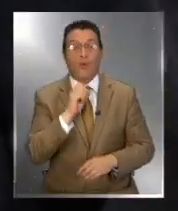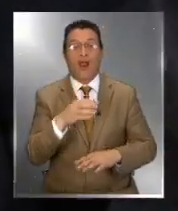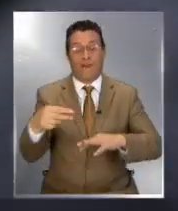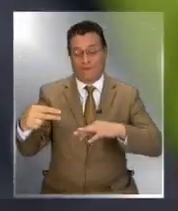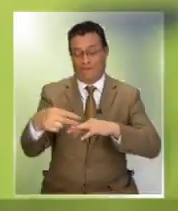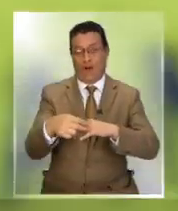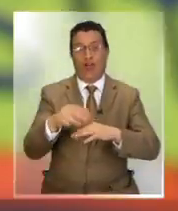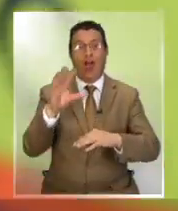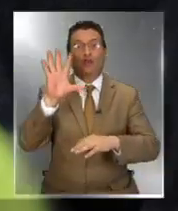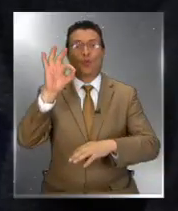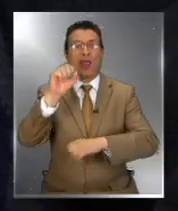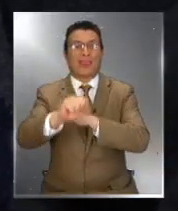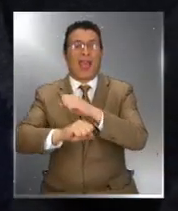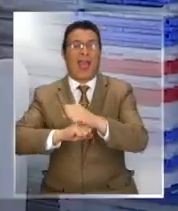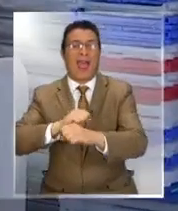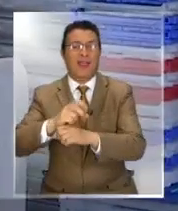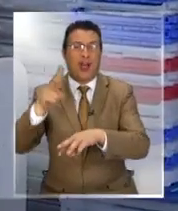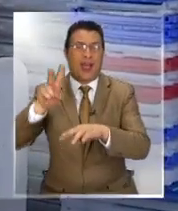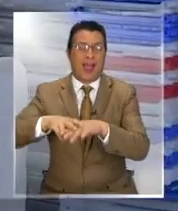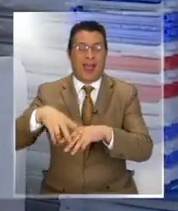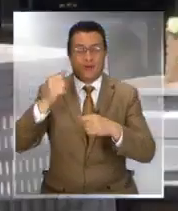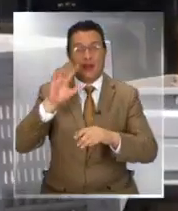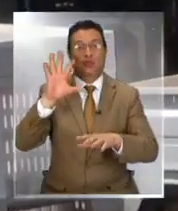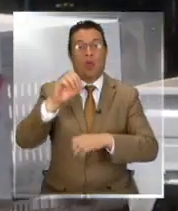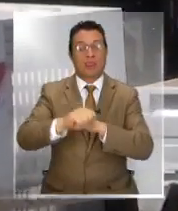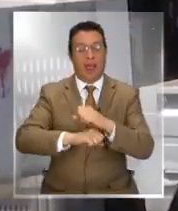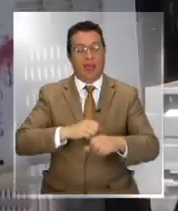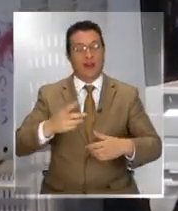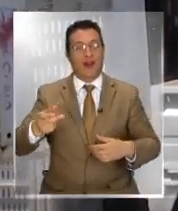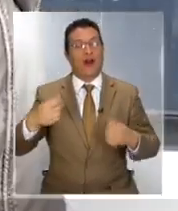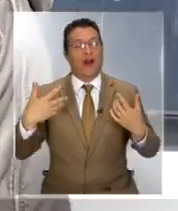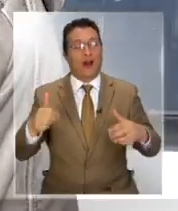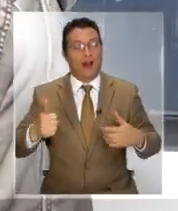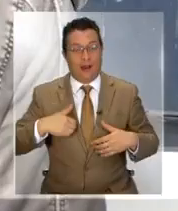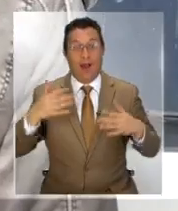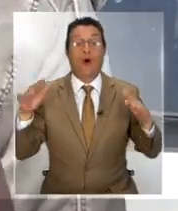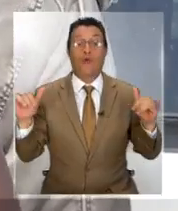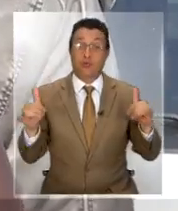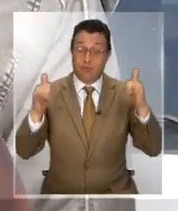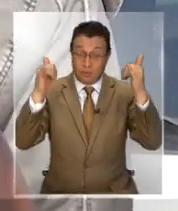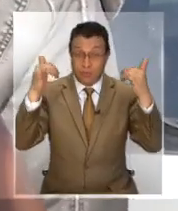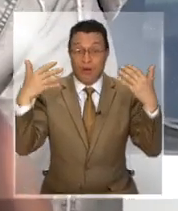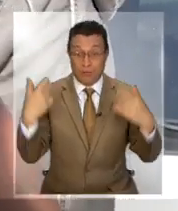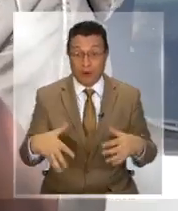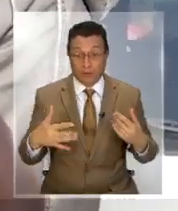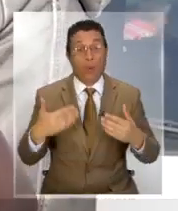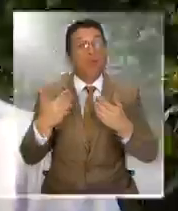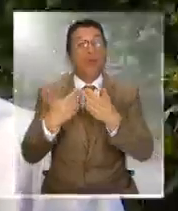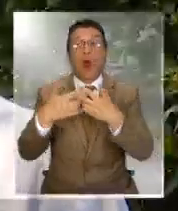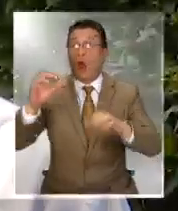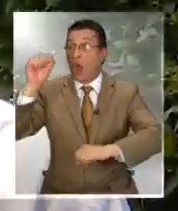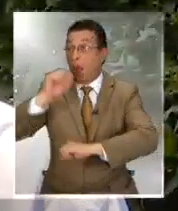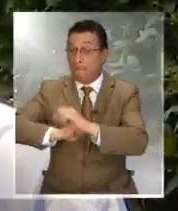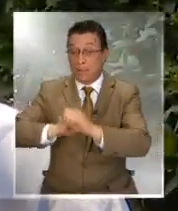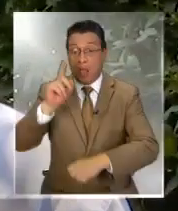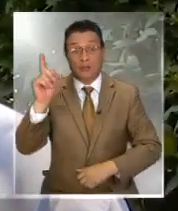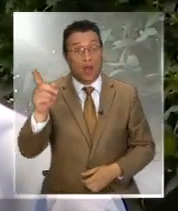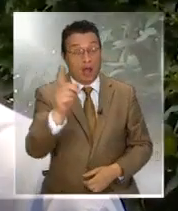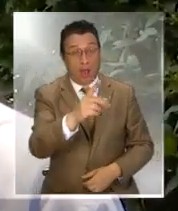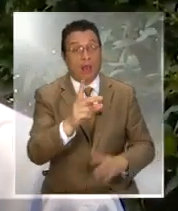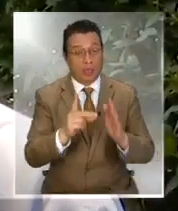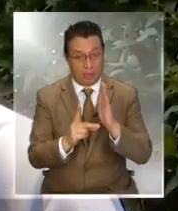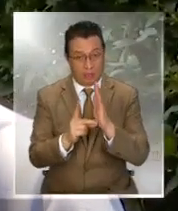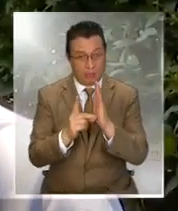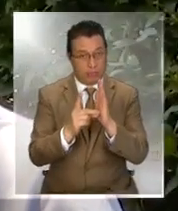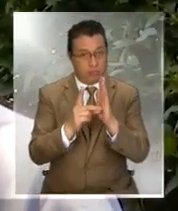cuando cumplían 50 años. Cumplir 50 años es algo tremendo porque no cualquier empresa se desarrolla